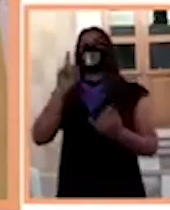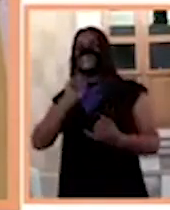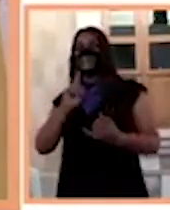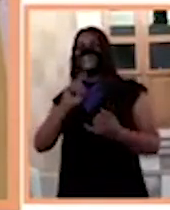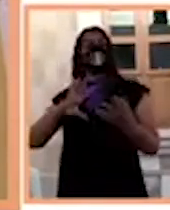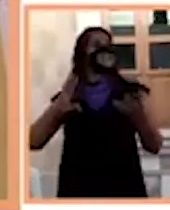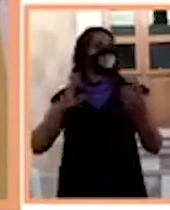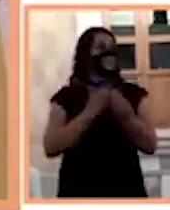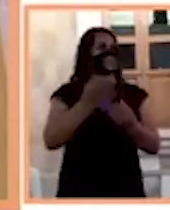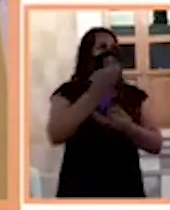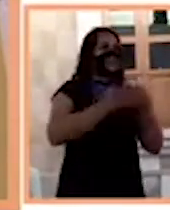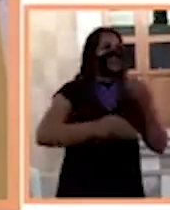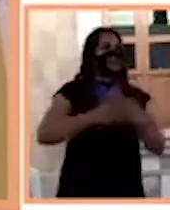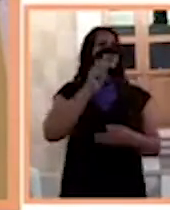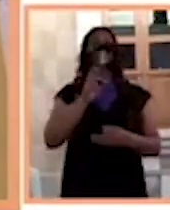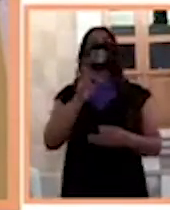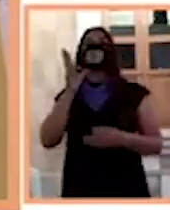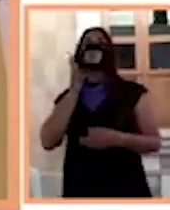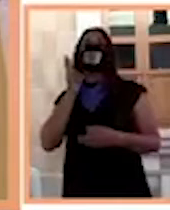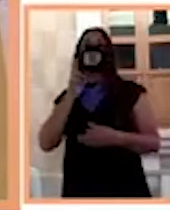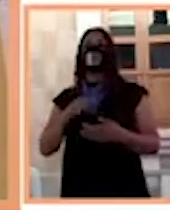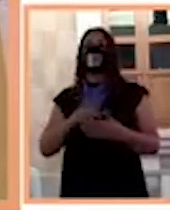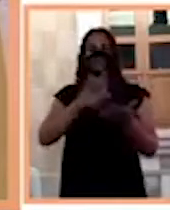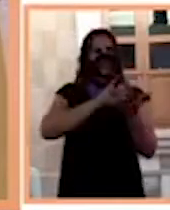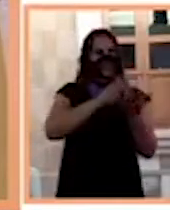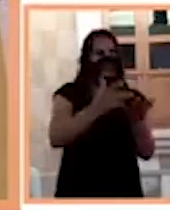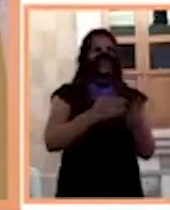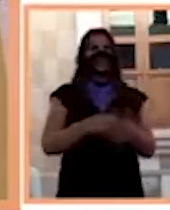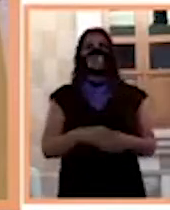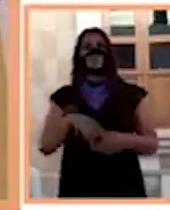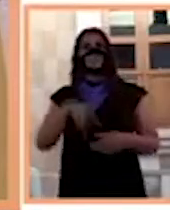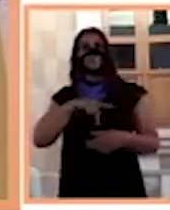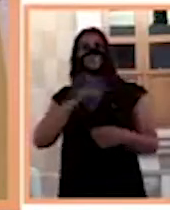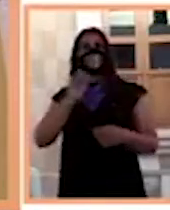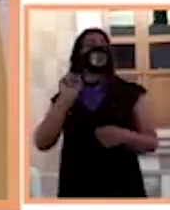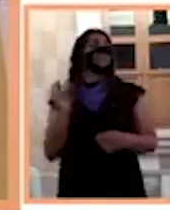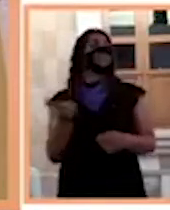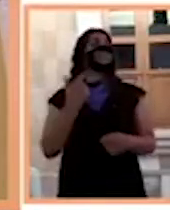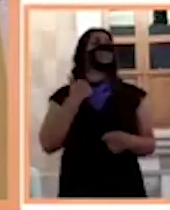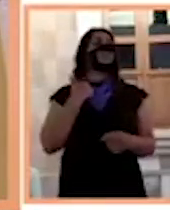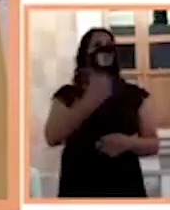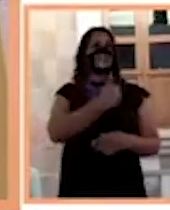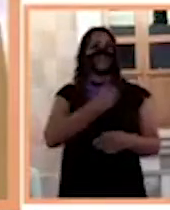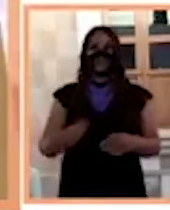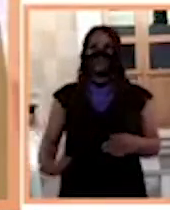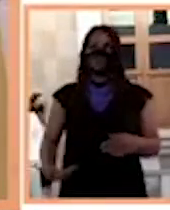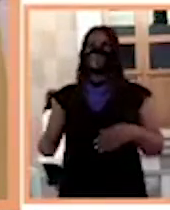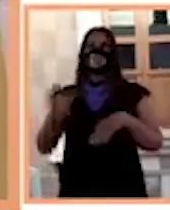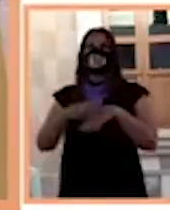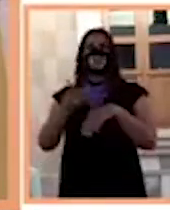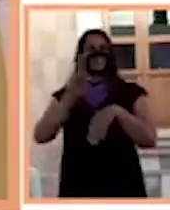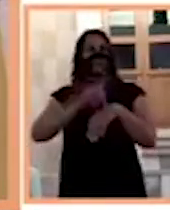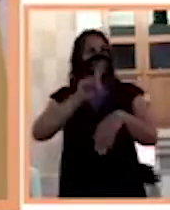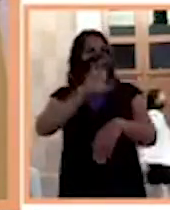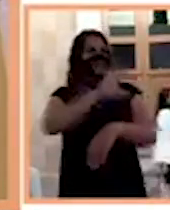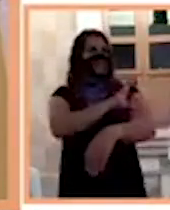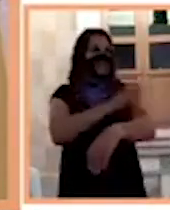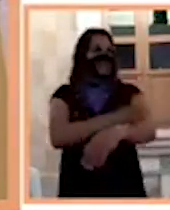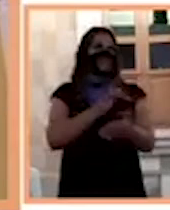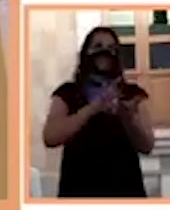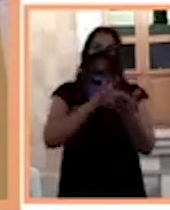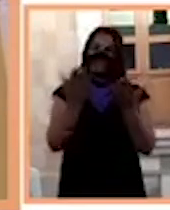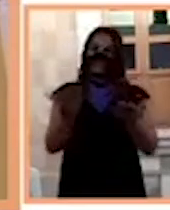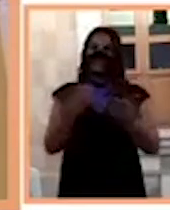2024 en la plaza principal de la cabecera municipal se realizó la sesión solemne del ayuntamiento para la toma de protesta de la